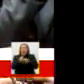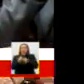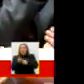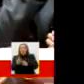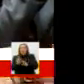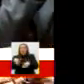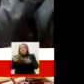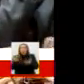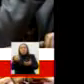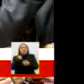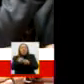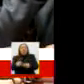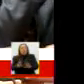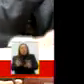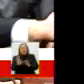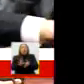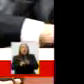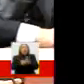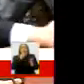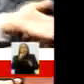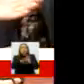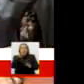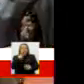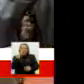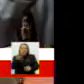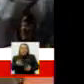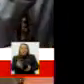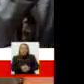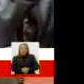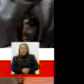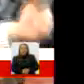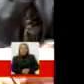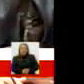nada. Pero siempre lo pueden sacar ustedes. Pero es que es cierto.